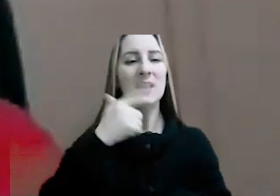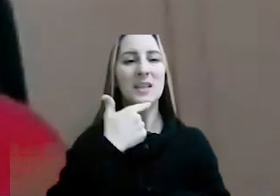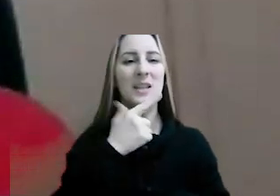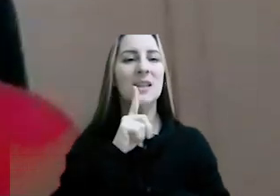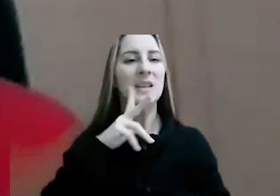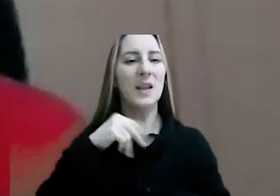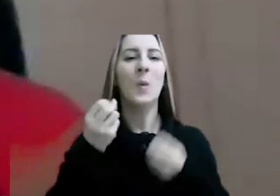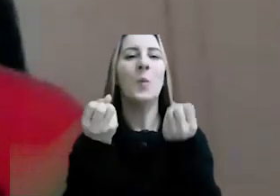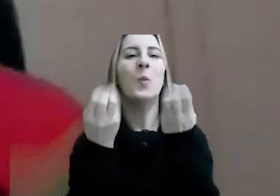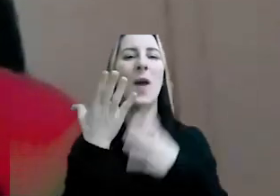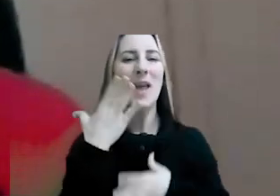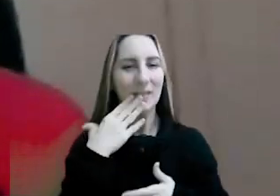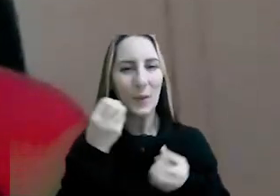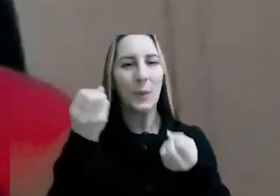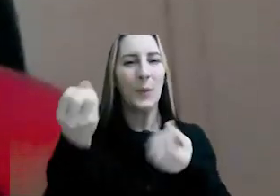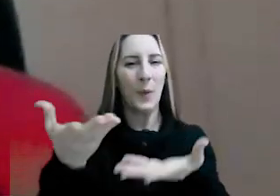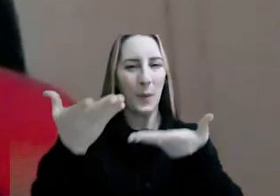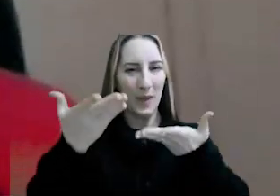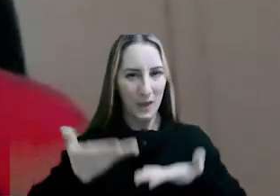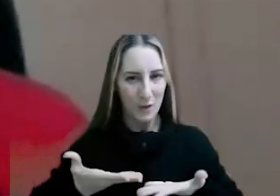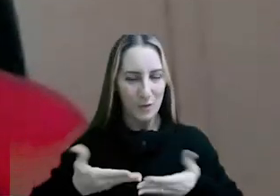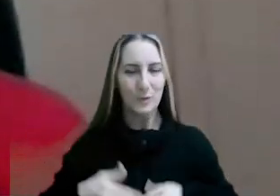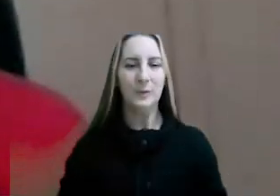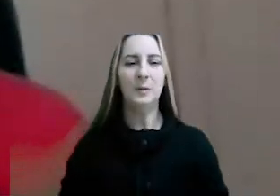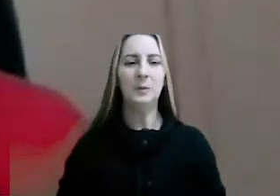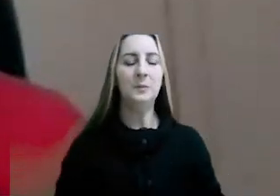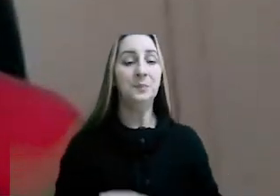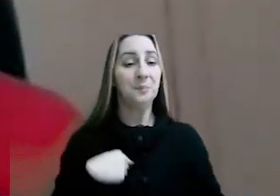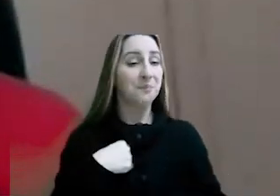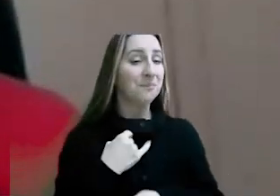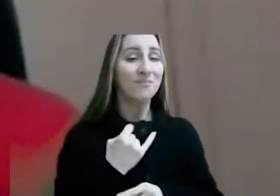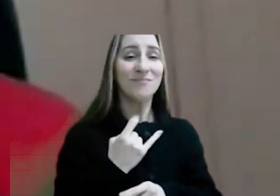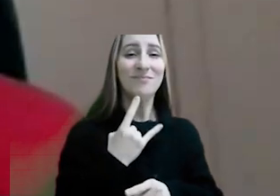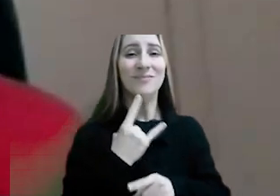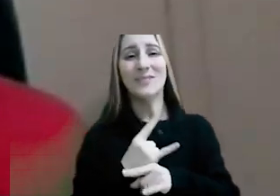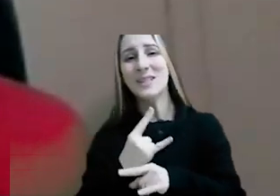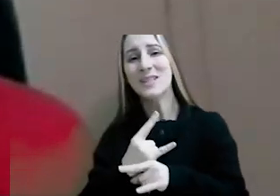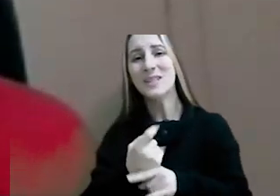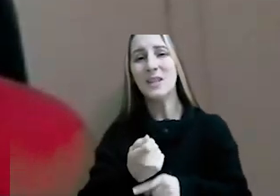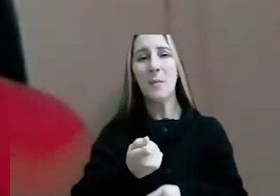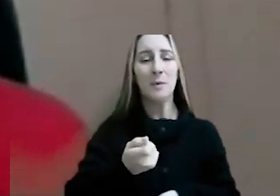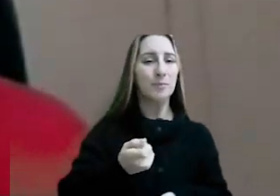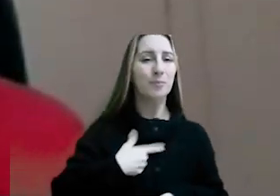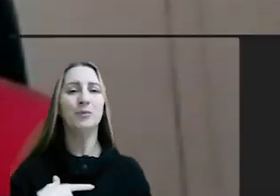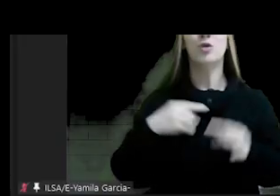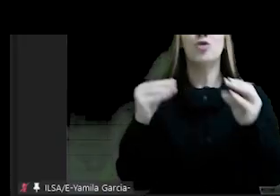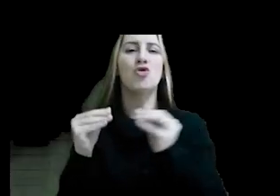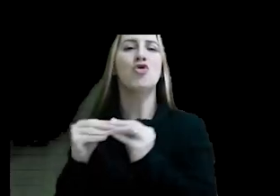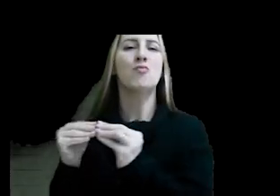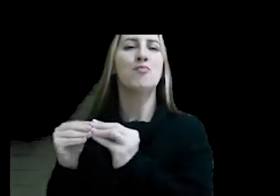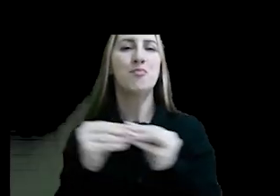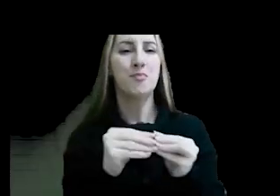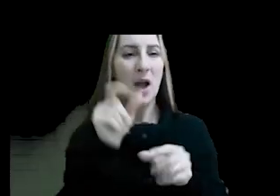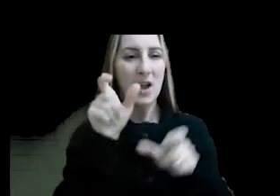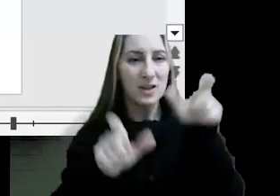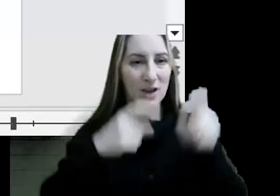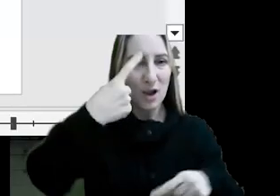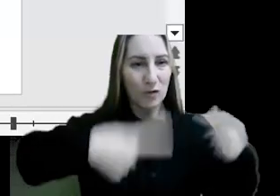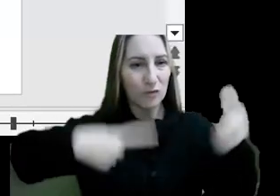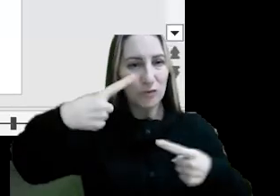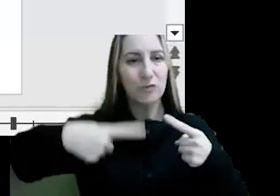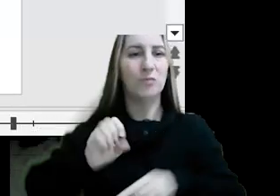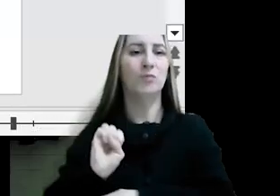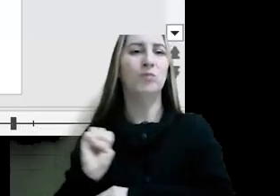todos, bienvenidos. Yo, como siempre, ya compartí con nuestros compañeros el material que